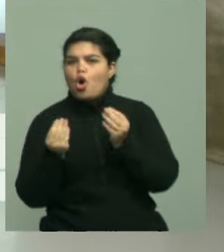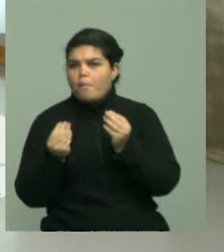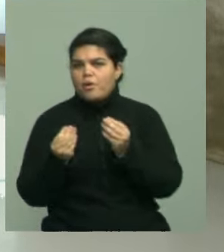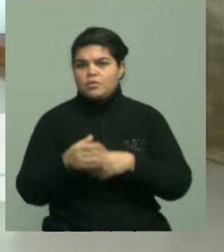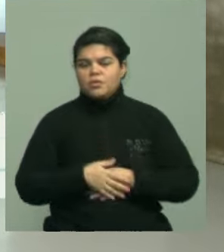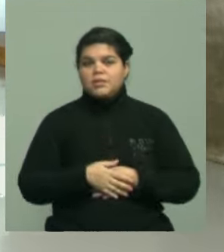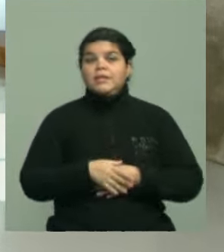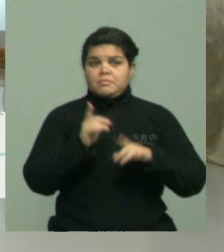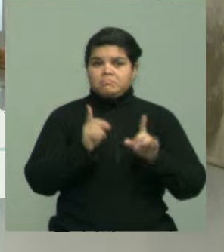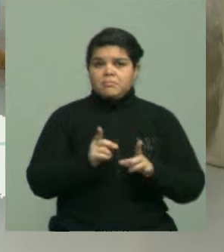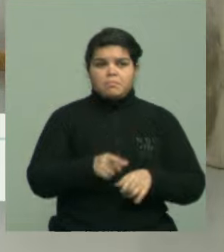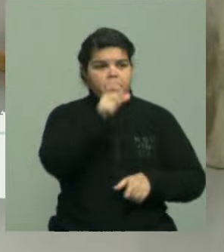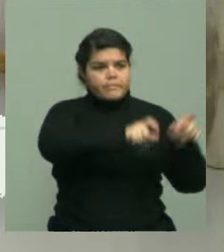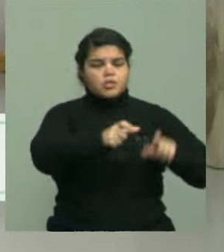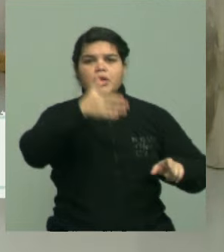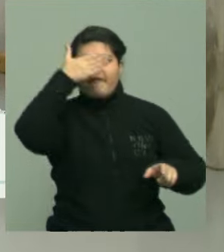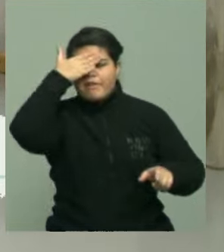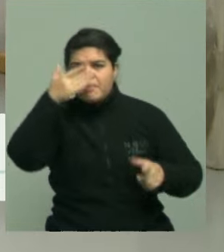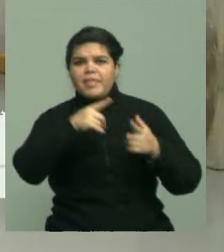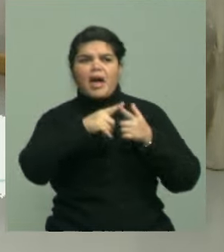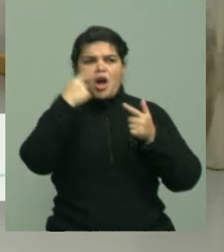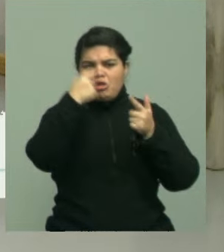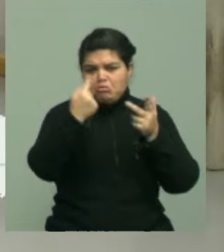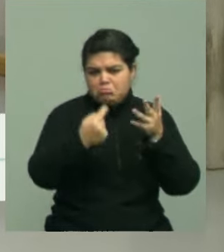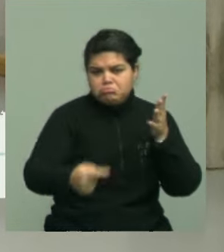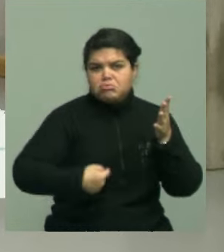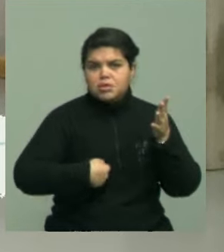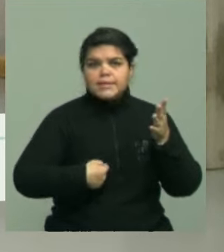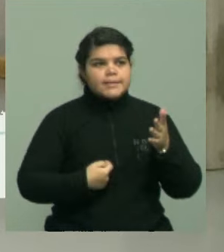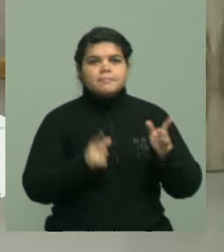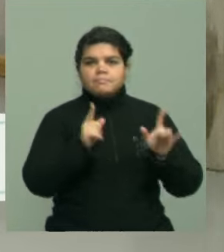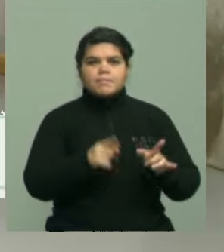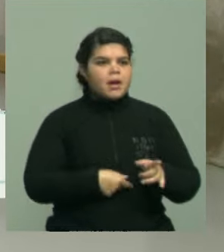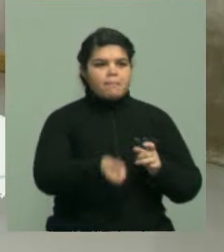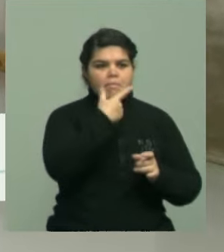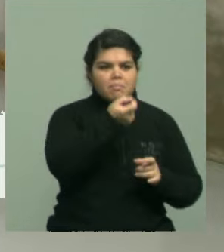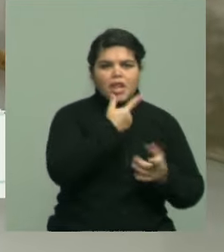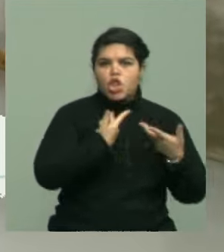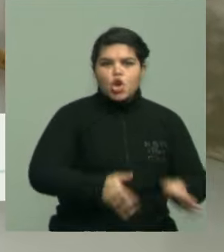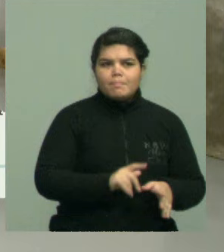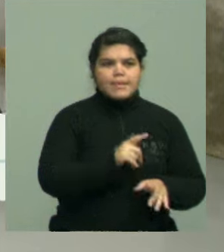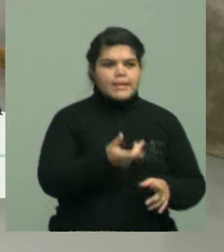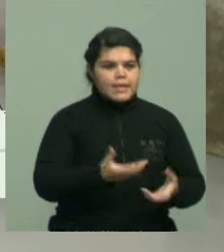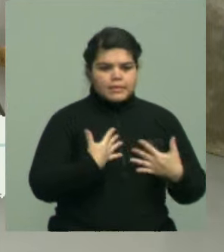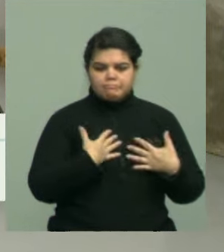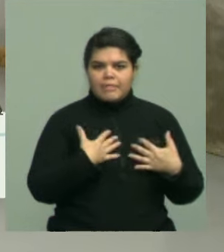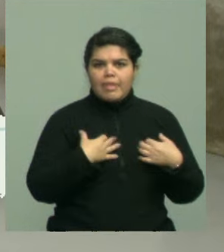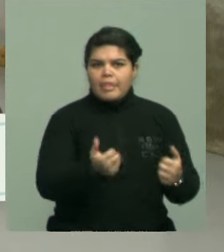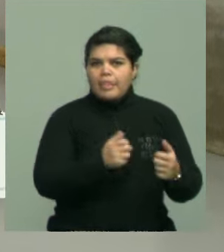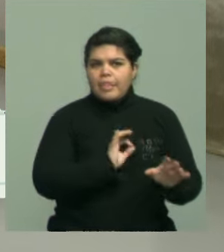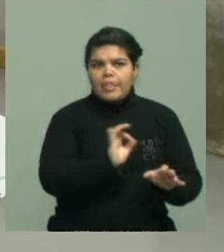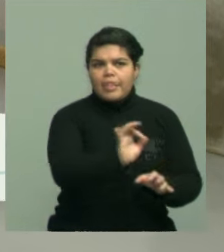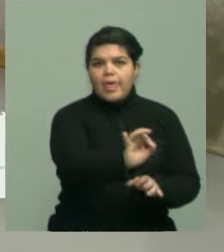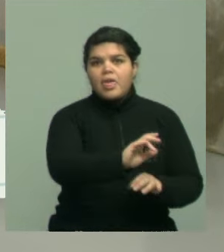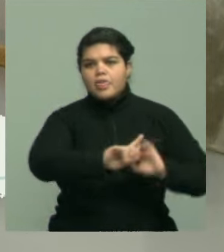distintas enfermedades o trastornos y que con la medicina hasta ahora no tuvieron ningún resultado y probaron tal vez con cannabis o pueden llegar a probar con cannabis y encontrar una